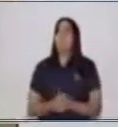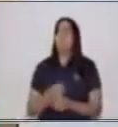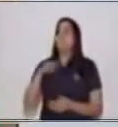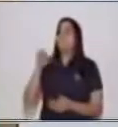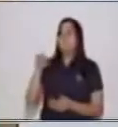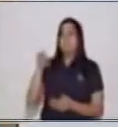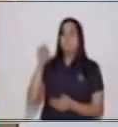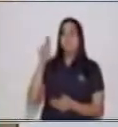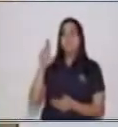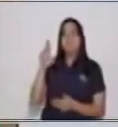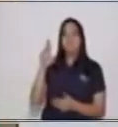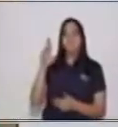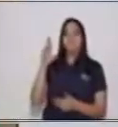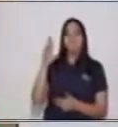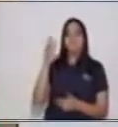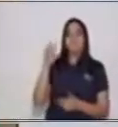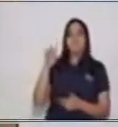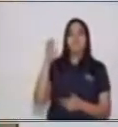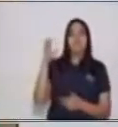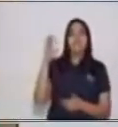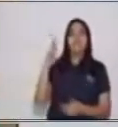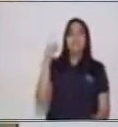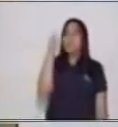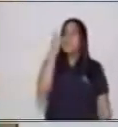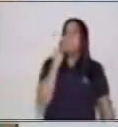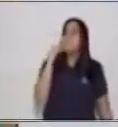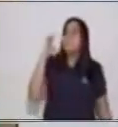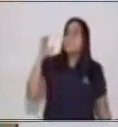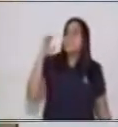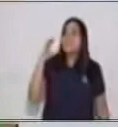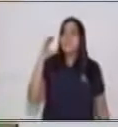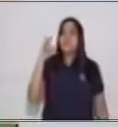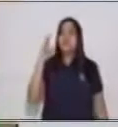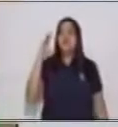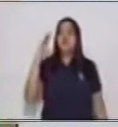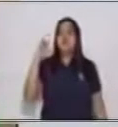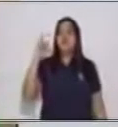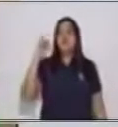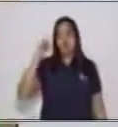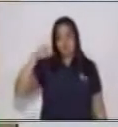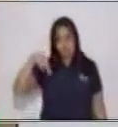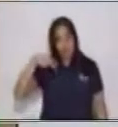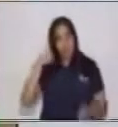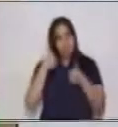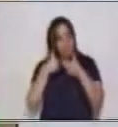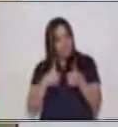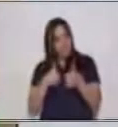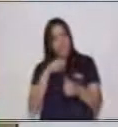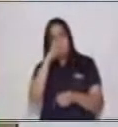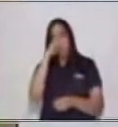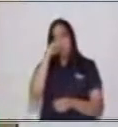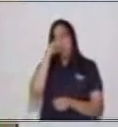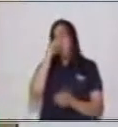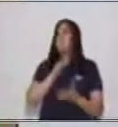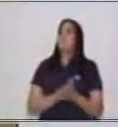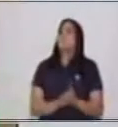Muy bien, la primera es S y la segunda es C. Perfecto.